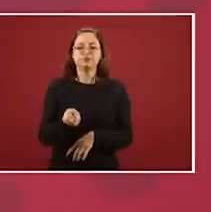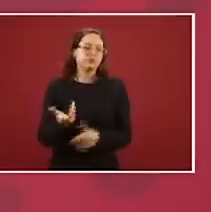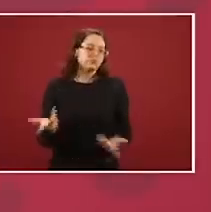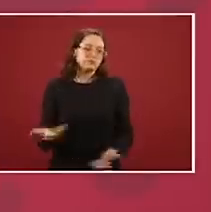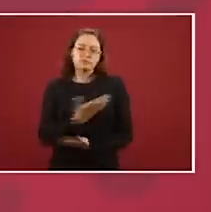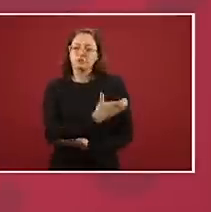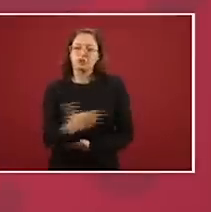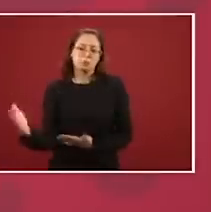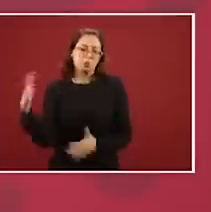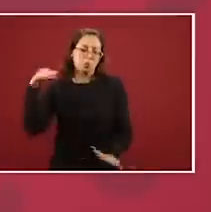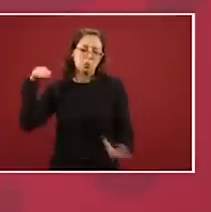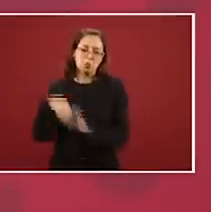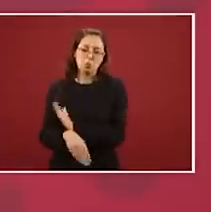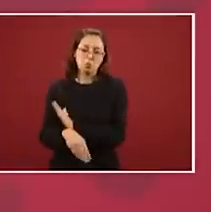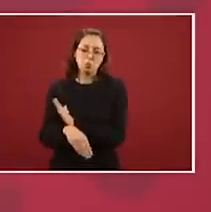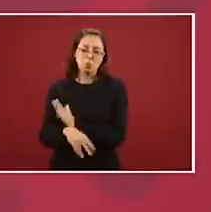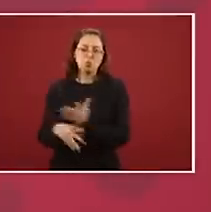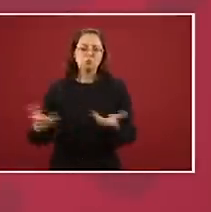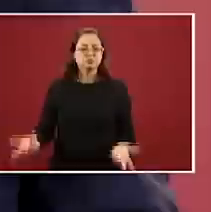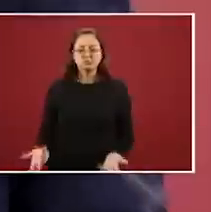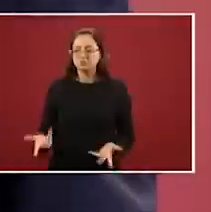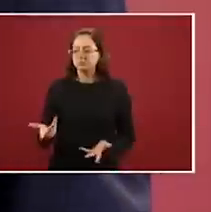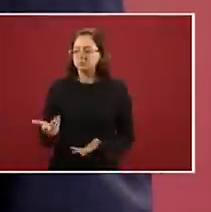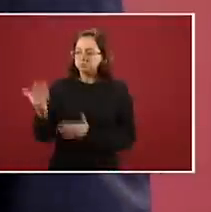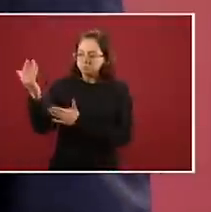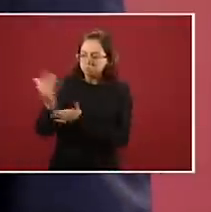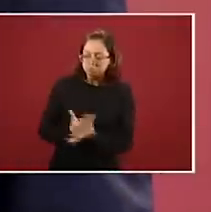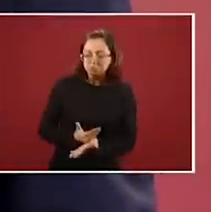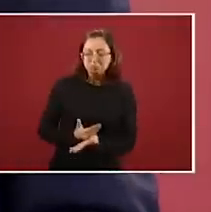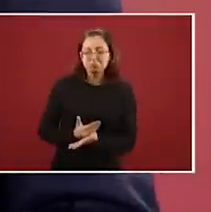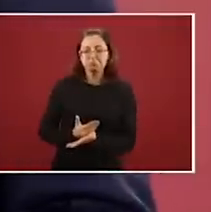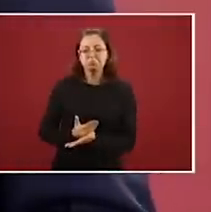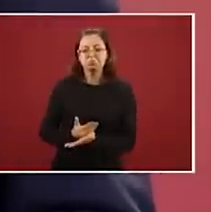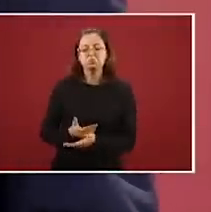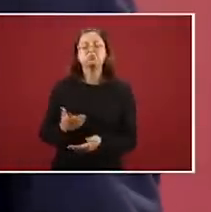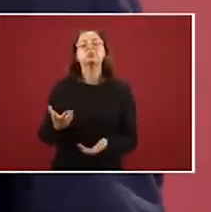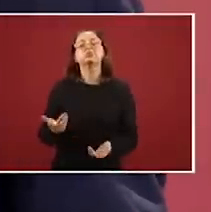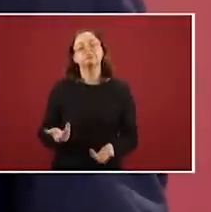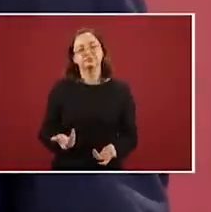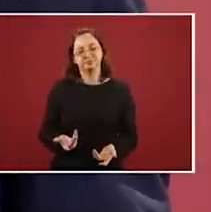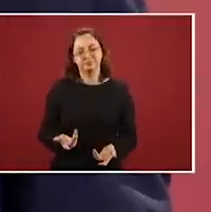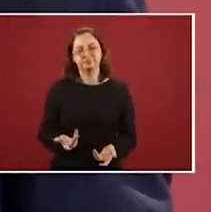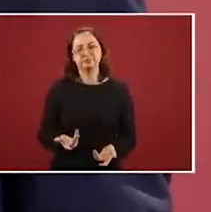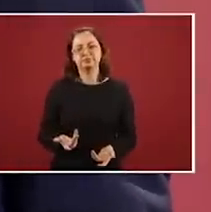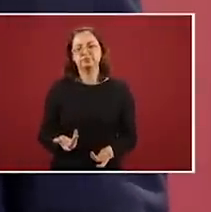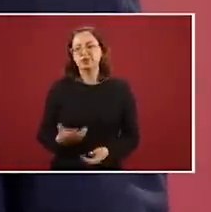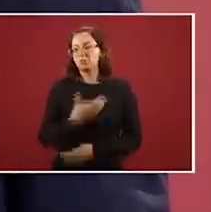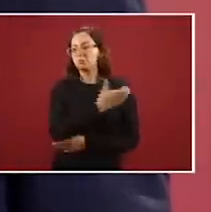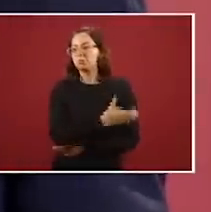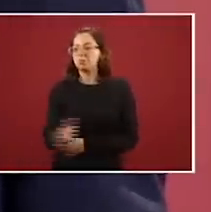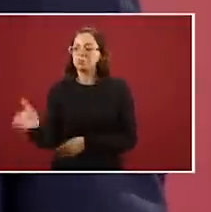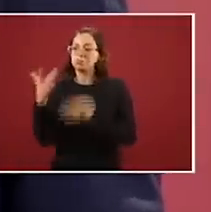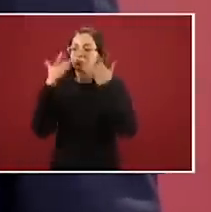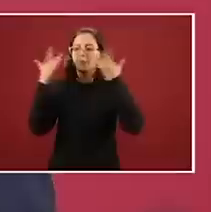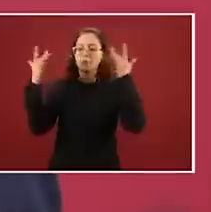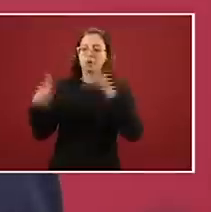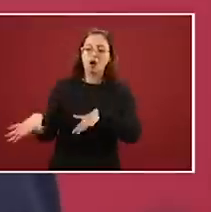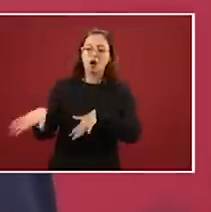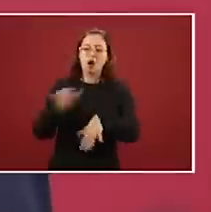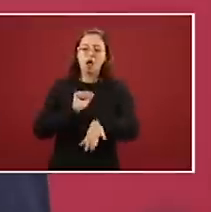el campo, se cayó la producción en el campo, por eso se despobló el campo, por